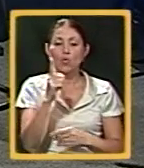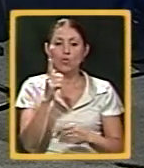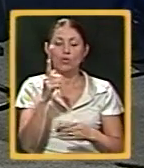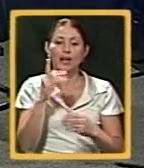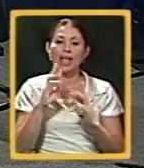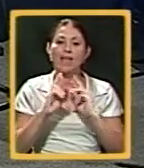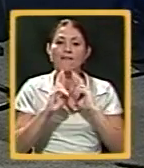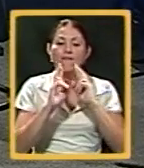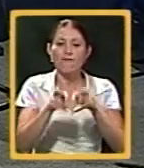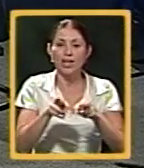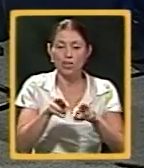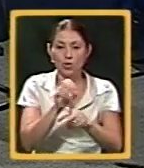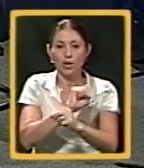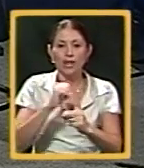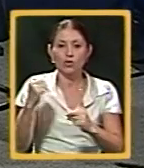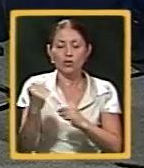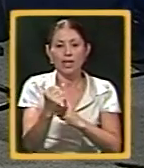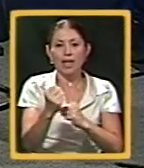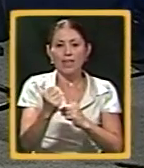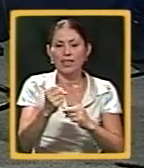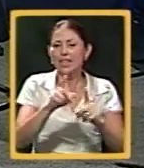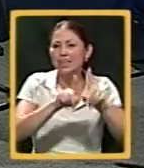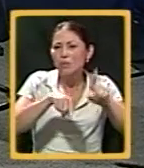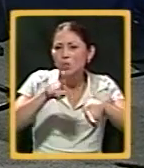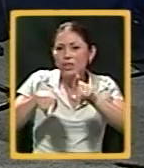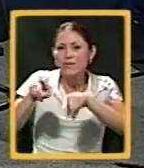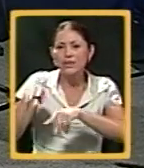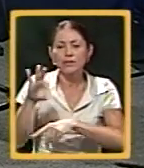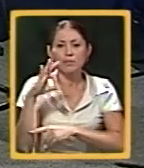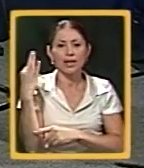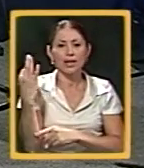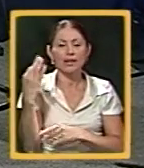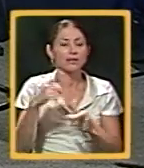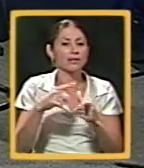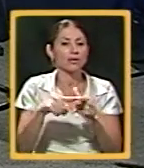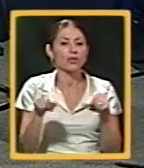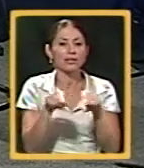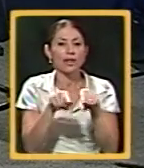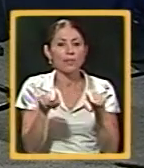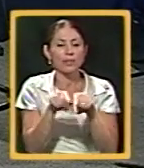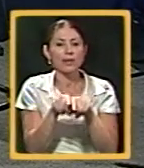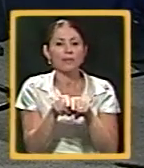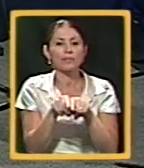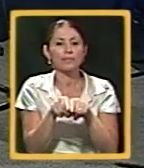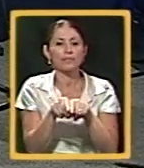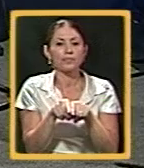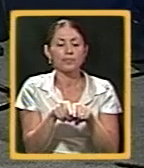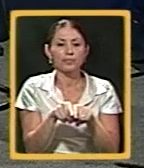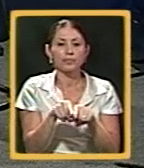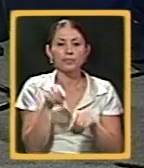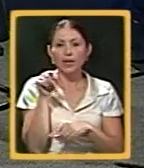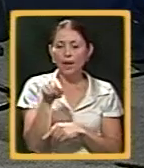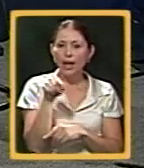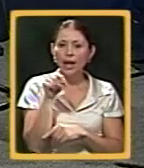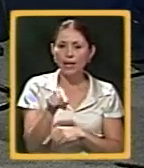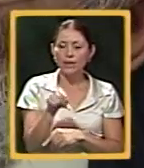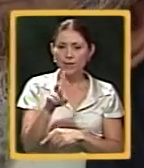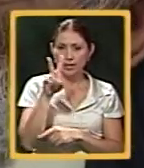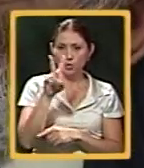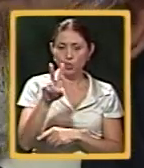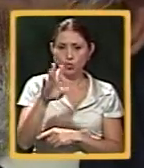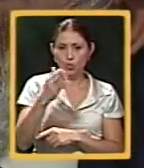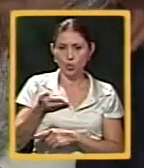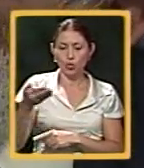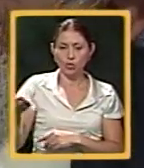la sociedad de muy diversas maneras, ¿verdad? Entonces también ahí va en dos sentidos. Uno